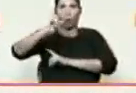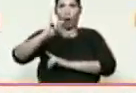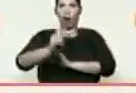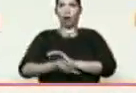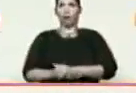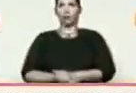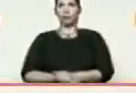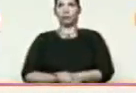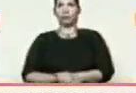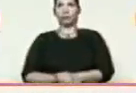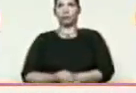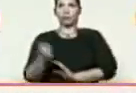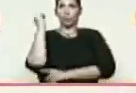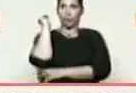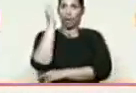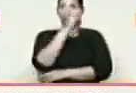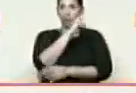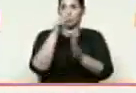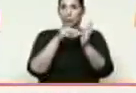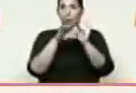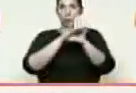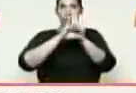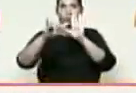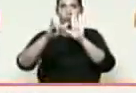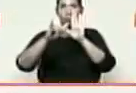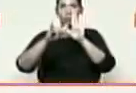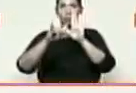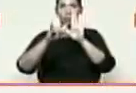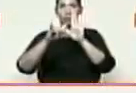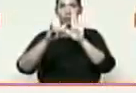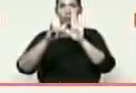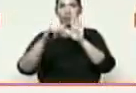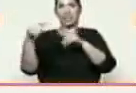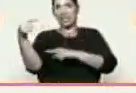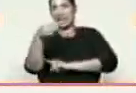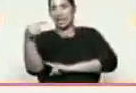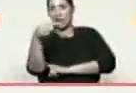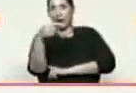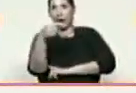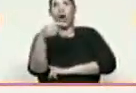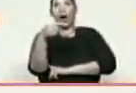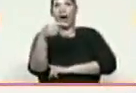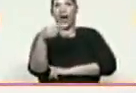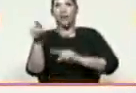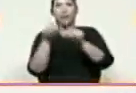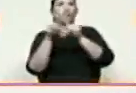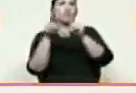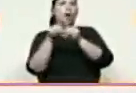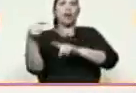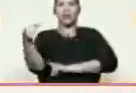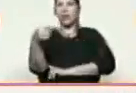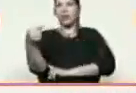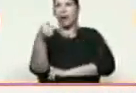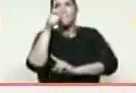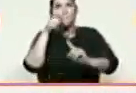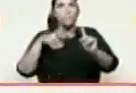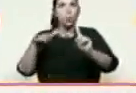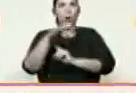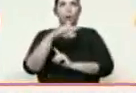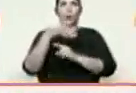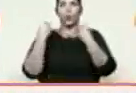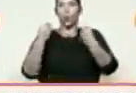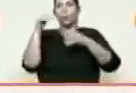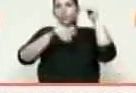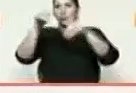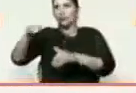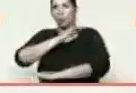Negar la Asamblea Nacional Constituyente es negar al pueblo como depositario del